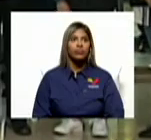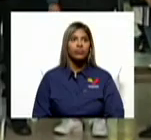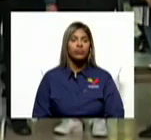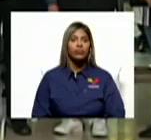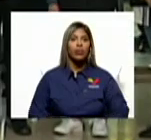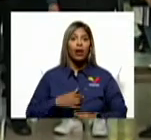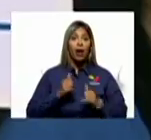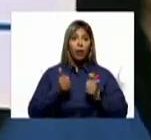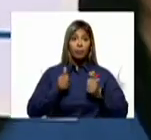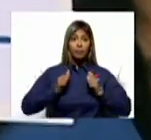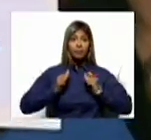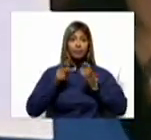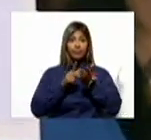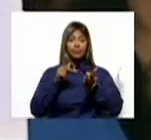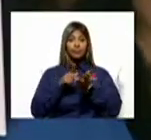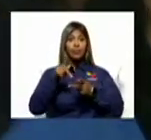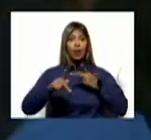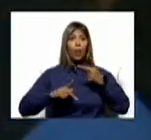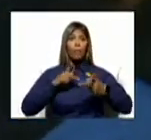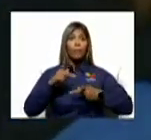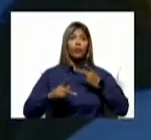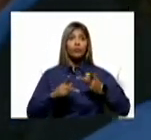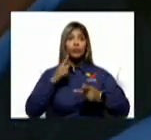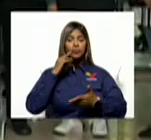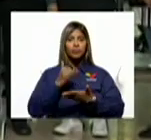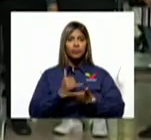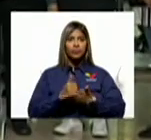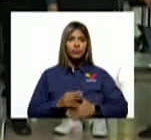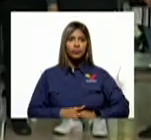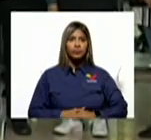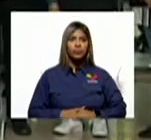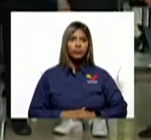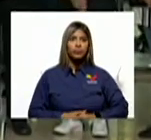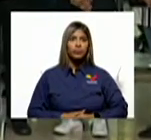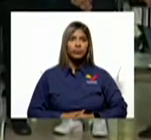participar en este proceso de simulacro.